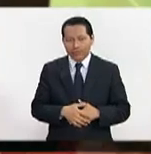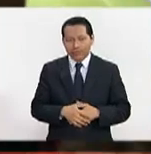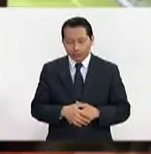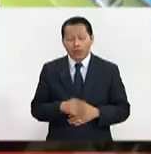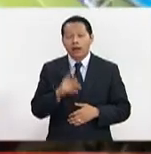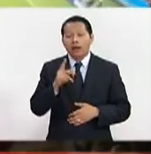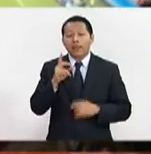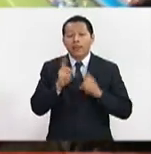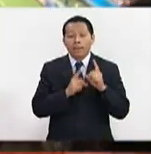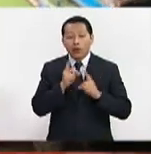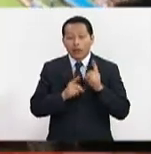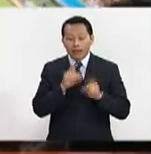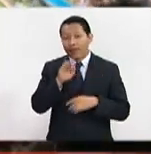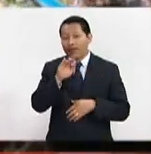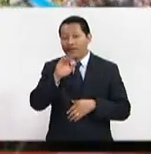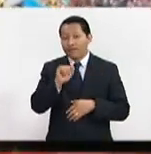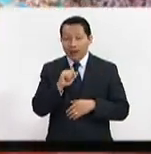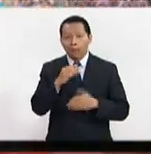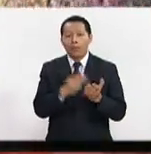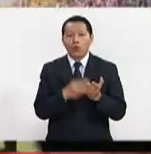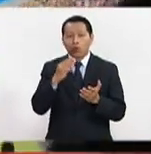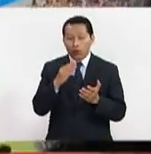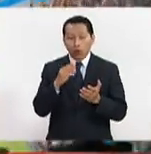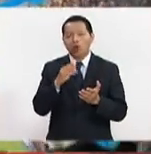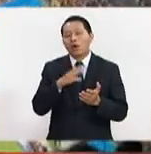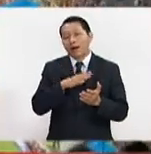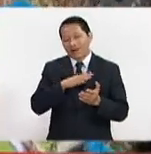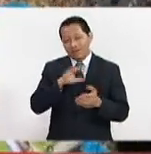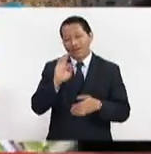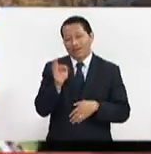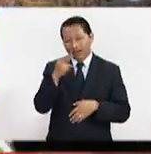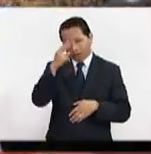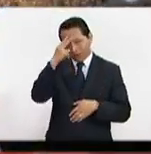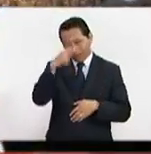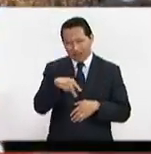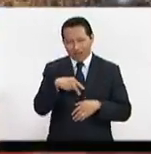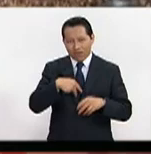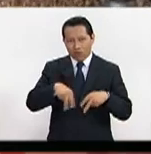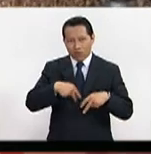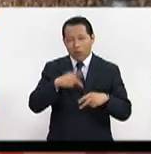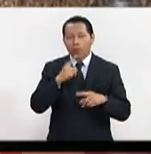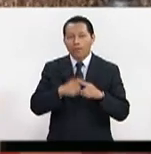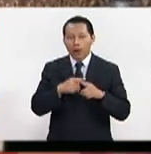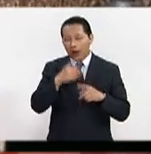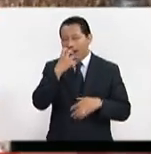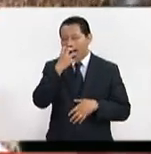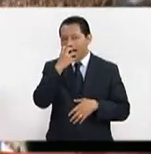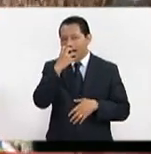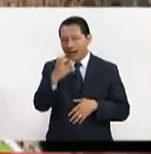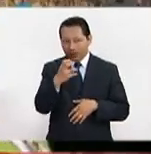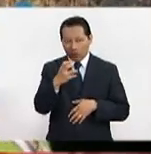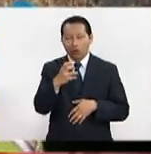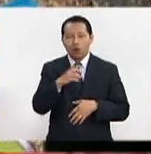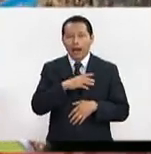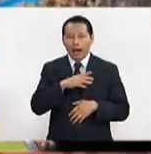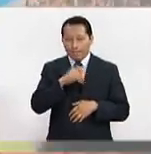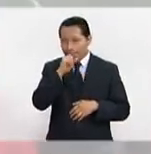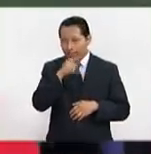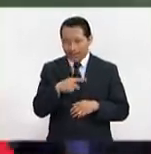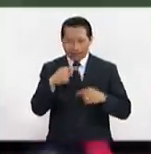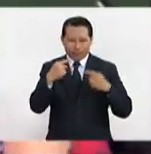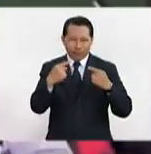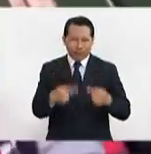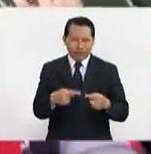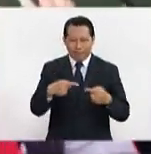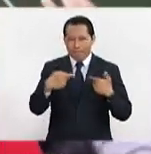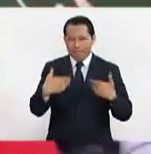Y en los deportes, la FIFA multó a la Federación Mexicana de Fútbol por los gritos homofóbicos durante el partido de eliminatoria mundialista